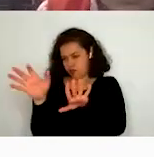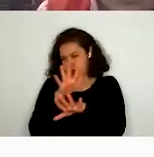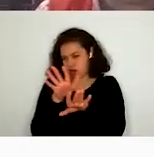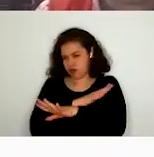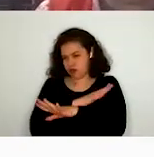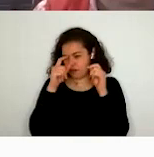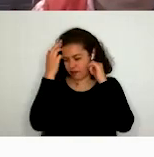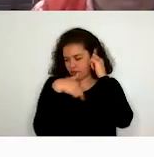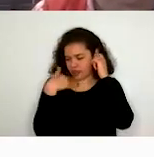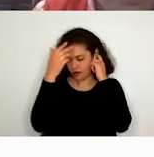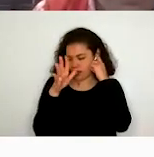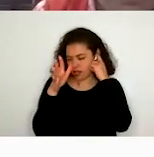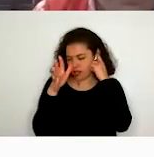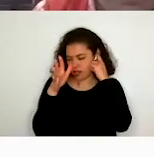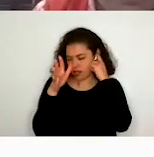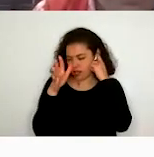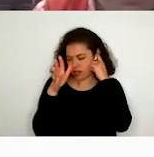lleva a cabo en el tiempo estipulado.